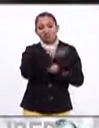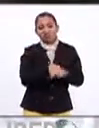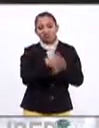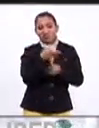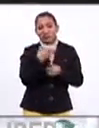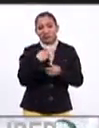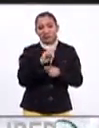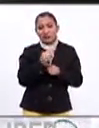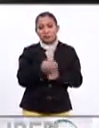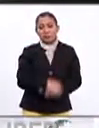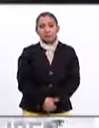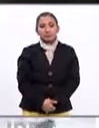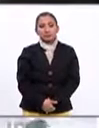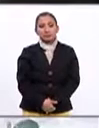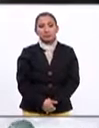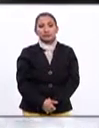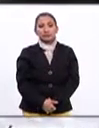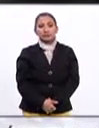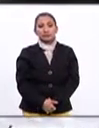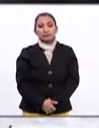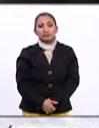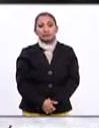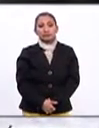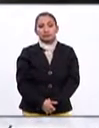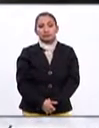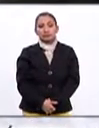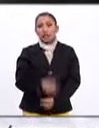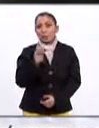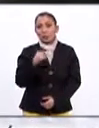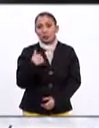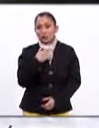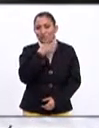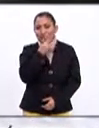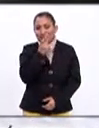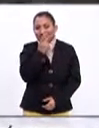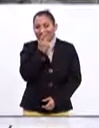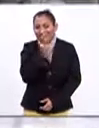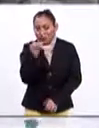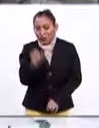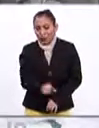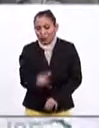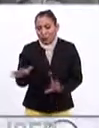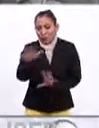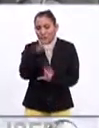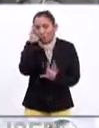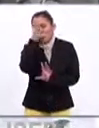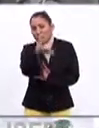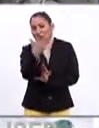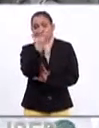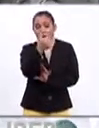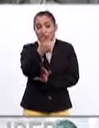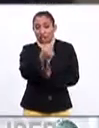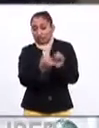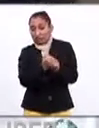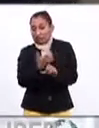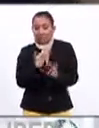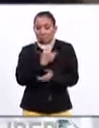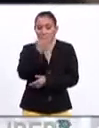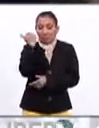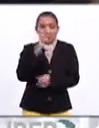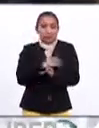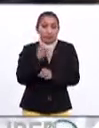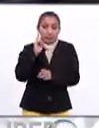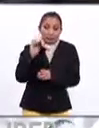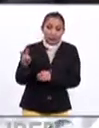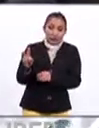este tipo de circunstancias. No, la verdad no me atrevería a hablar de un escenario en 5 o 6 años,